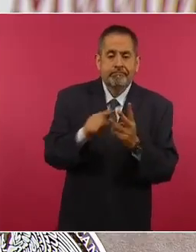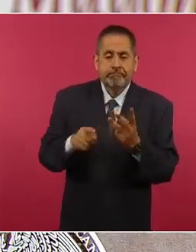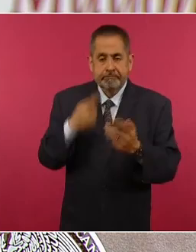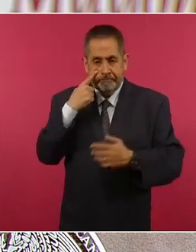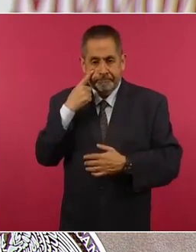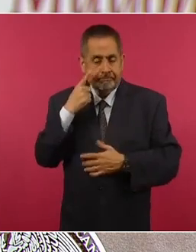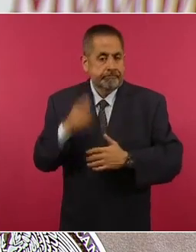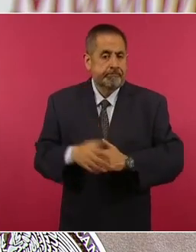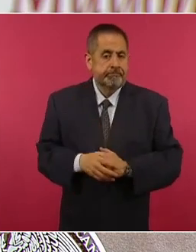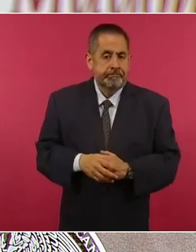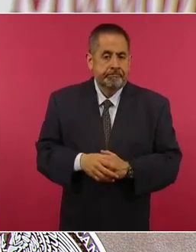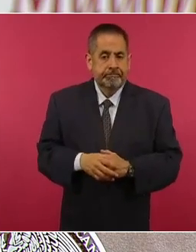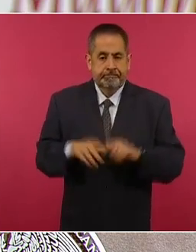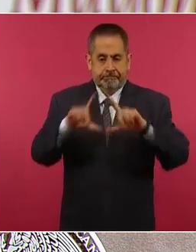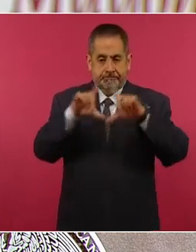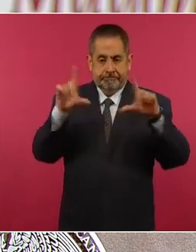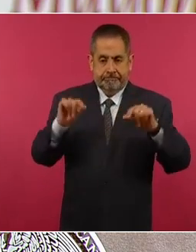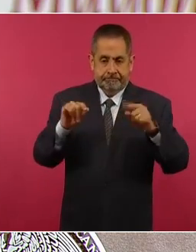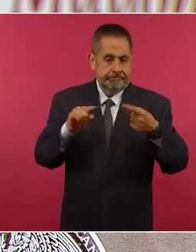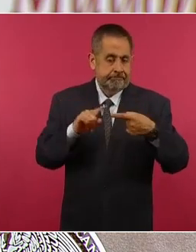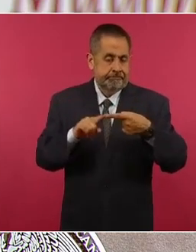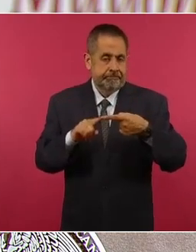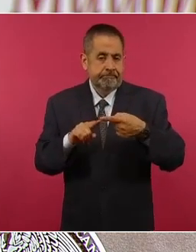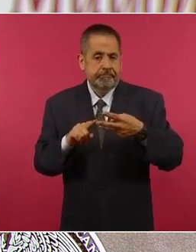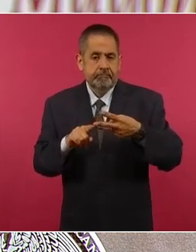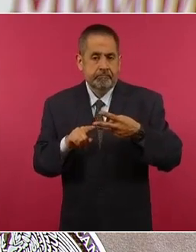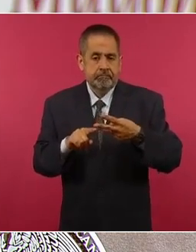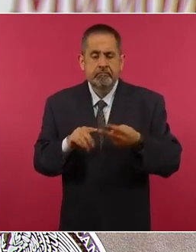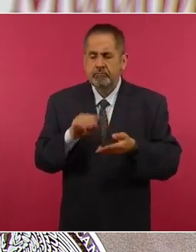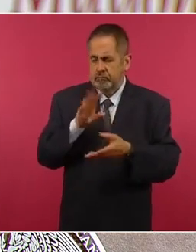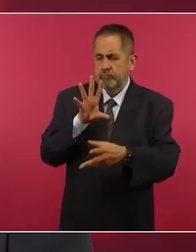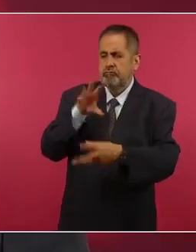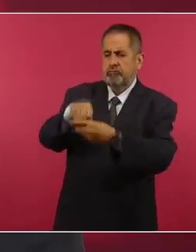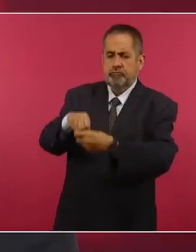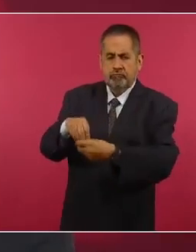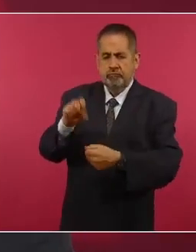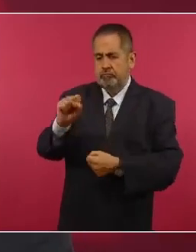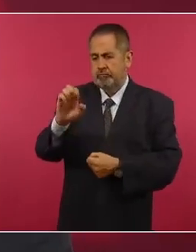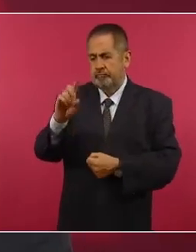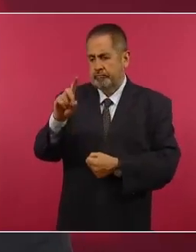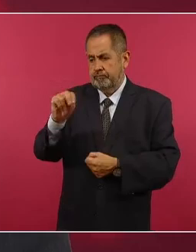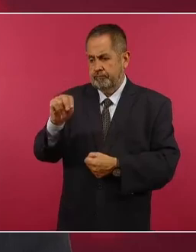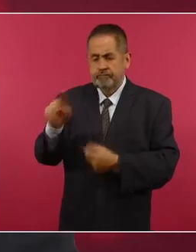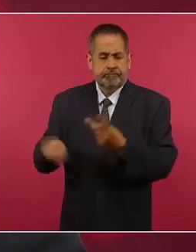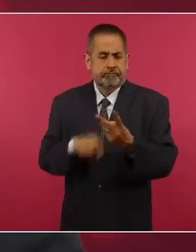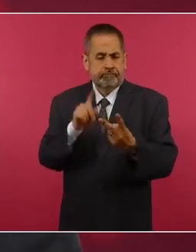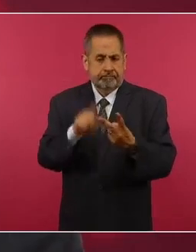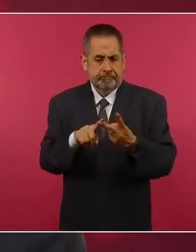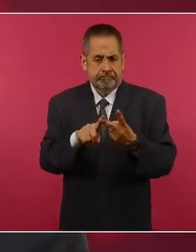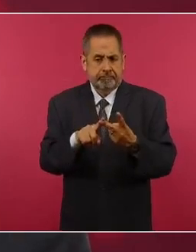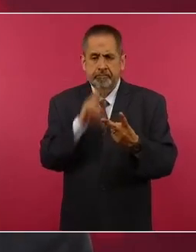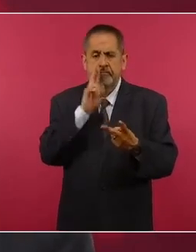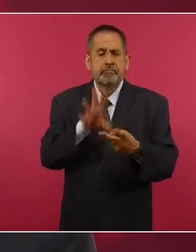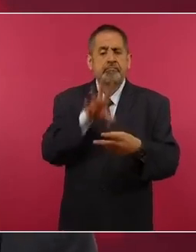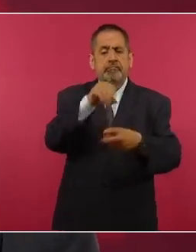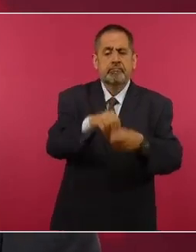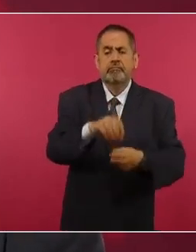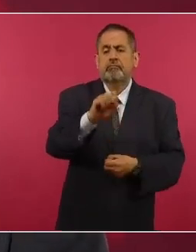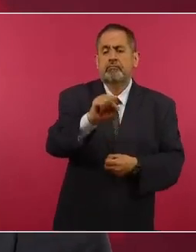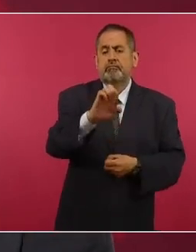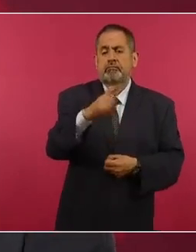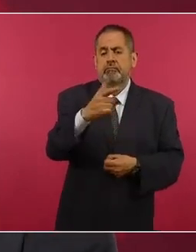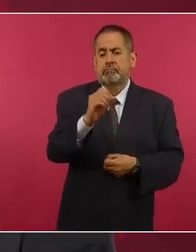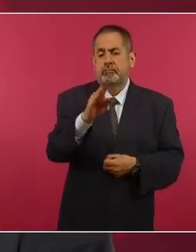serían: la primera, que se mantenga en la Secretaría de la Defensa Nacional; la segunda, que pase a la Secretaría de